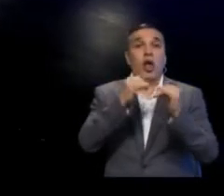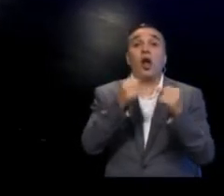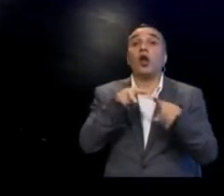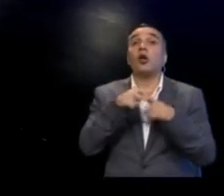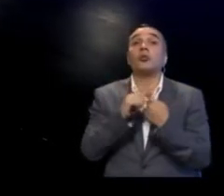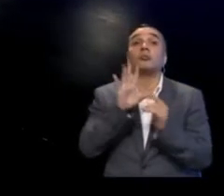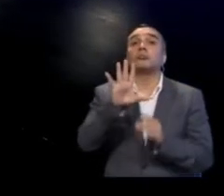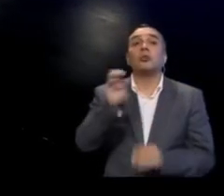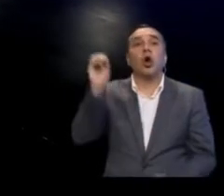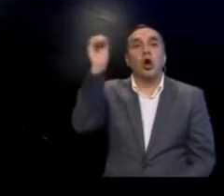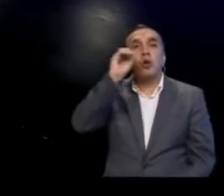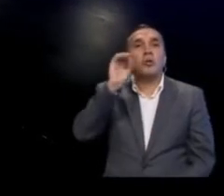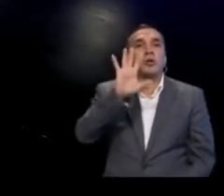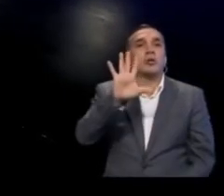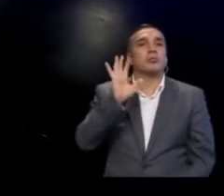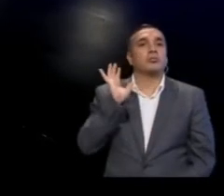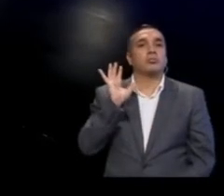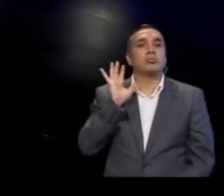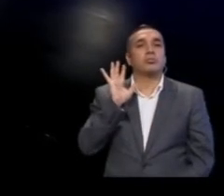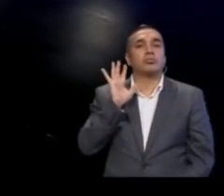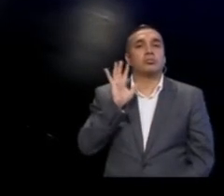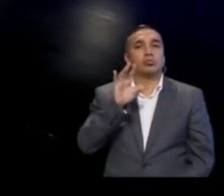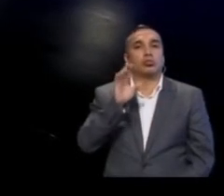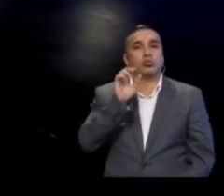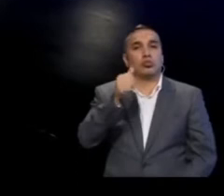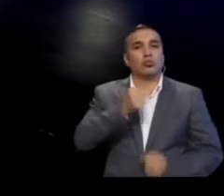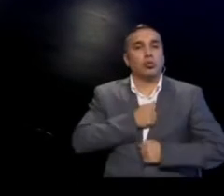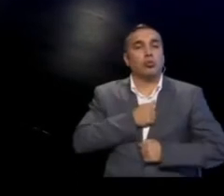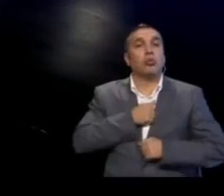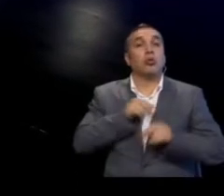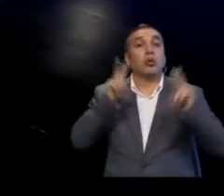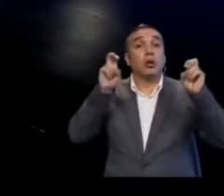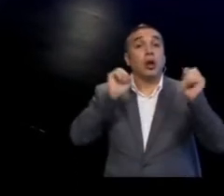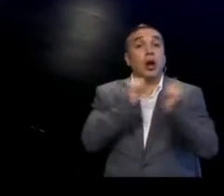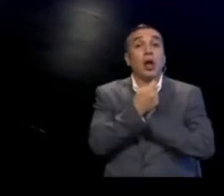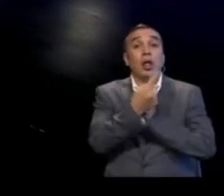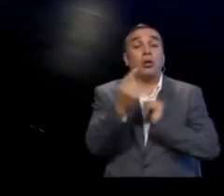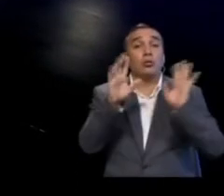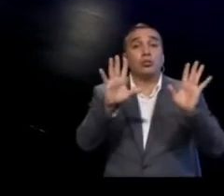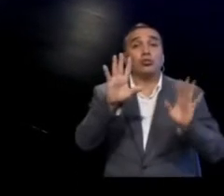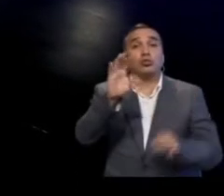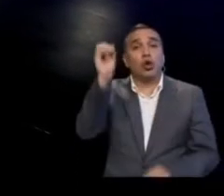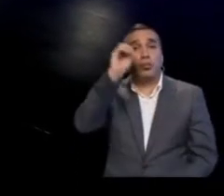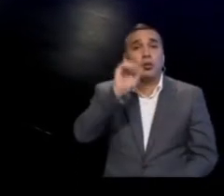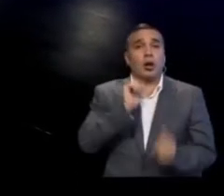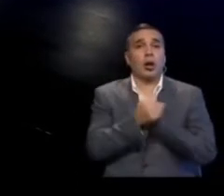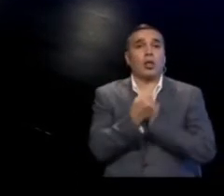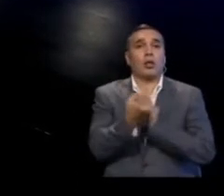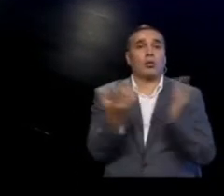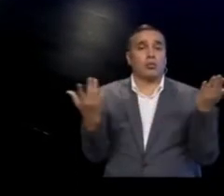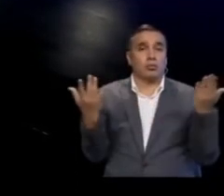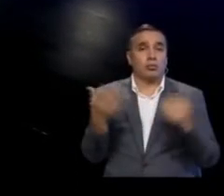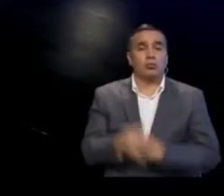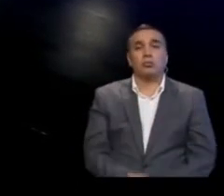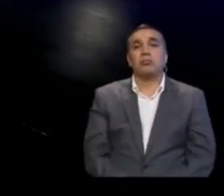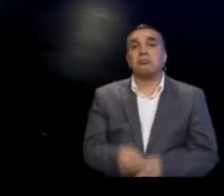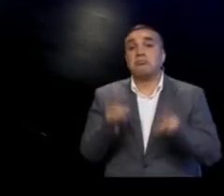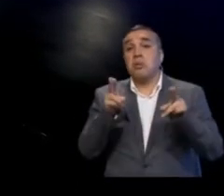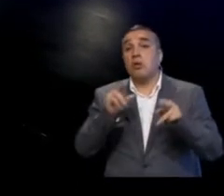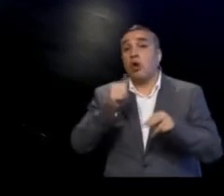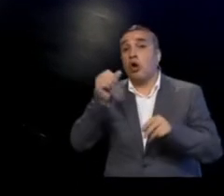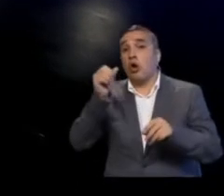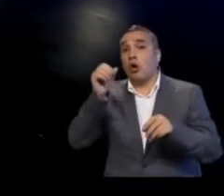con las réplicas y la argumentación o profundización de cada uno de los argumentos esbozados o añadir